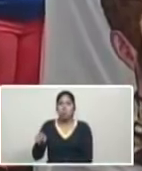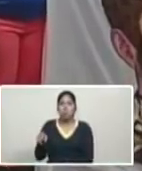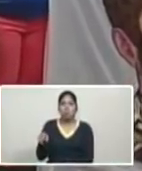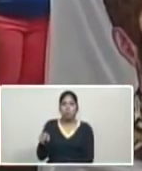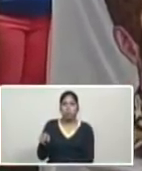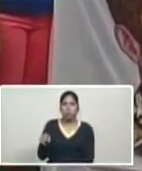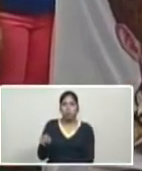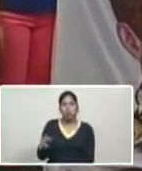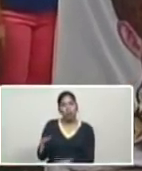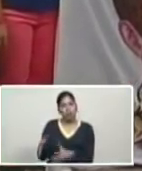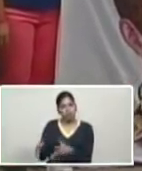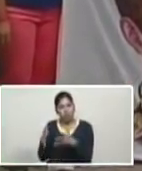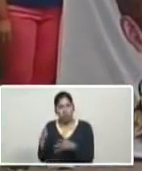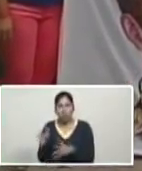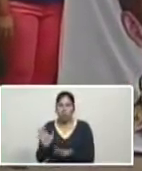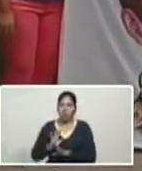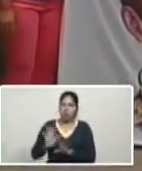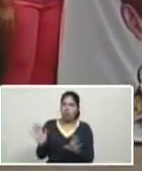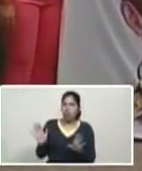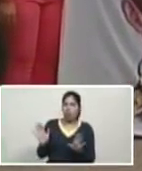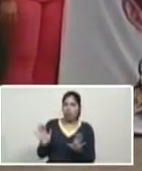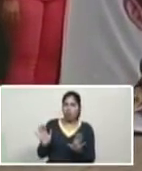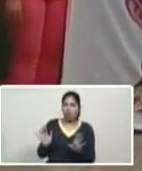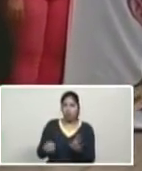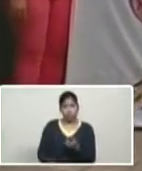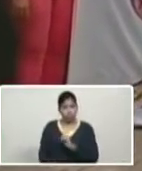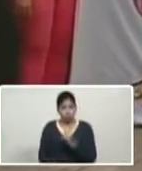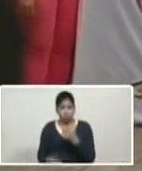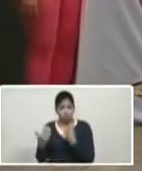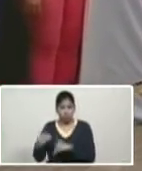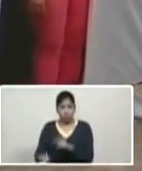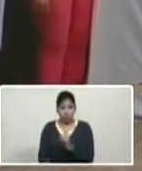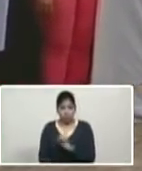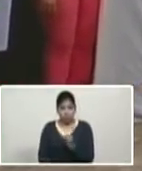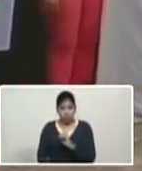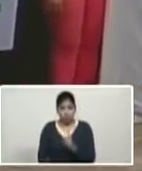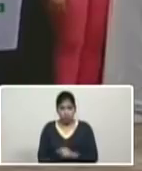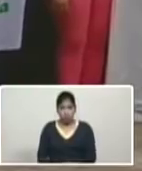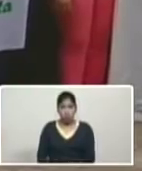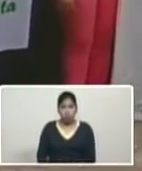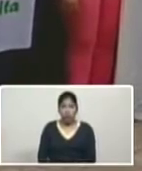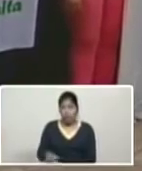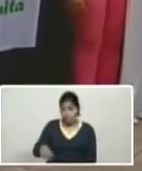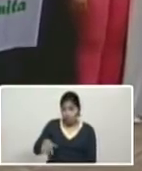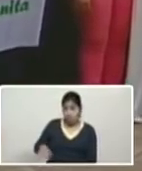sus victorias en estas bellosuras de Guayana,